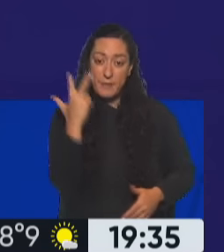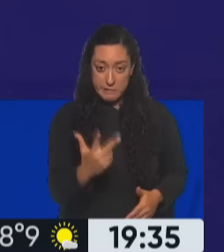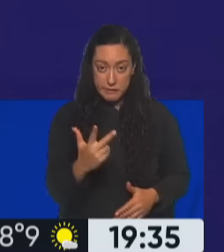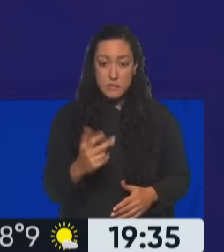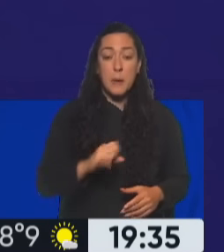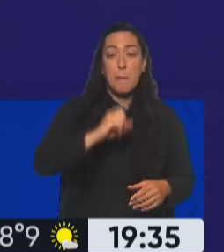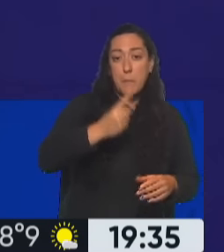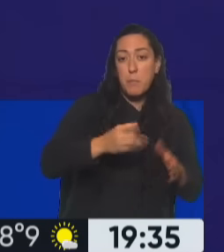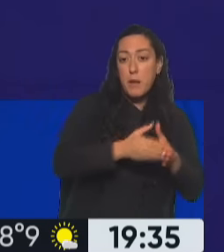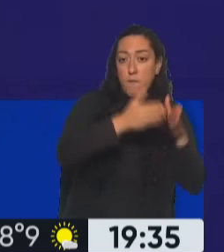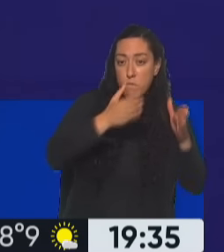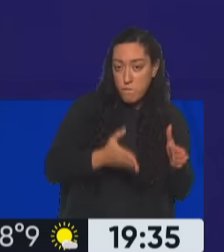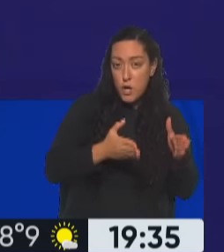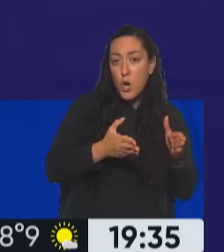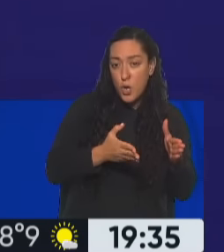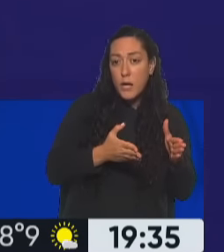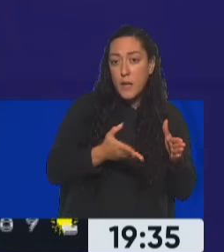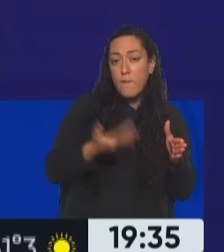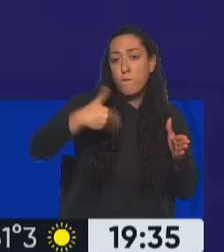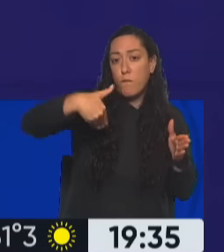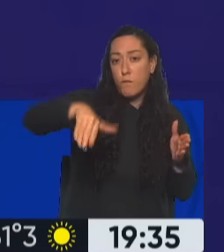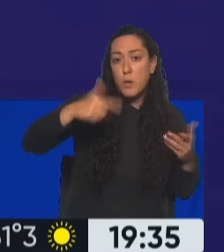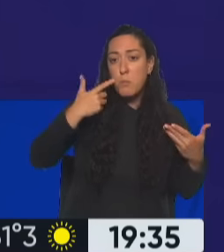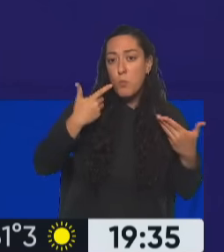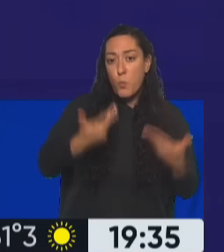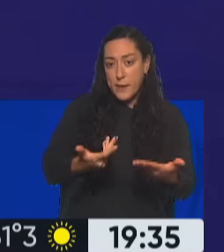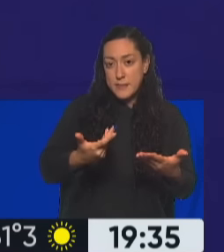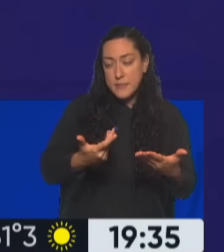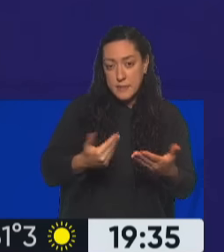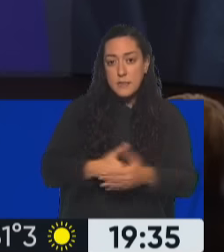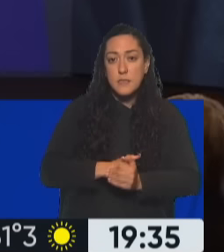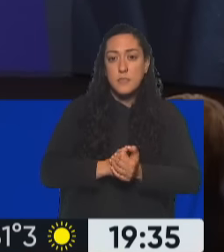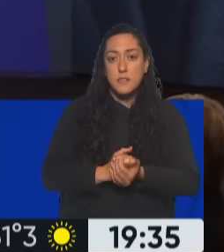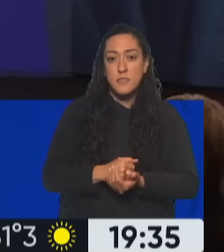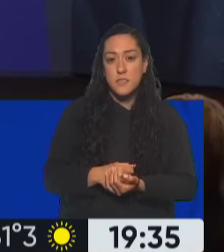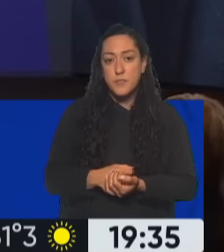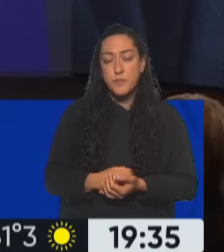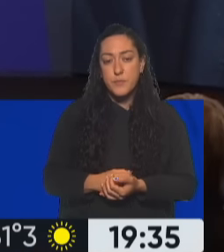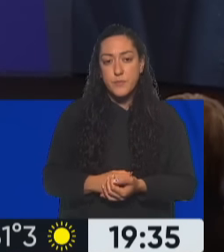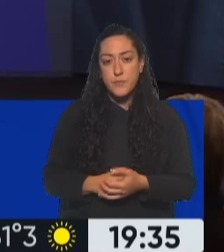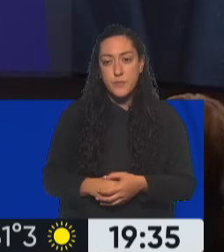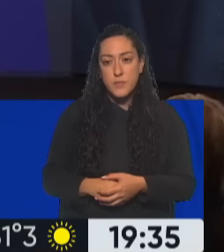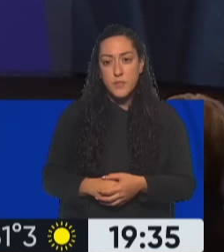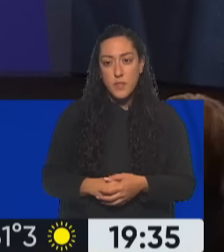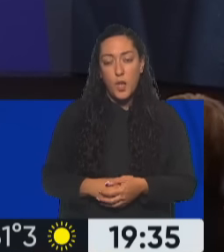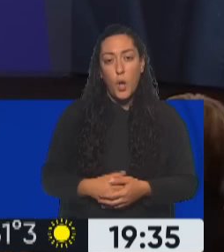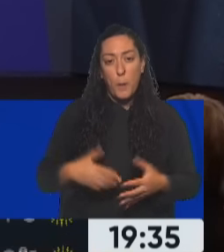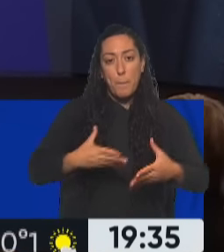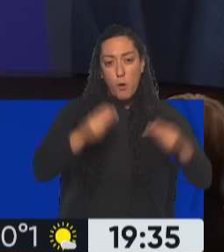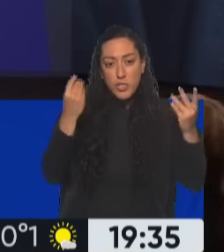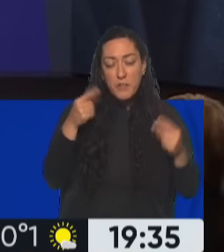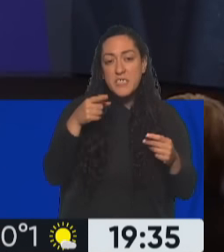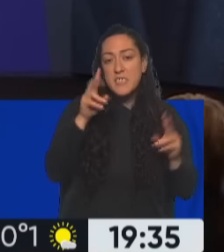El primer bloque voy a mostrar por qué muchas veces con estas cuestiones